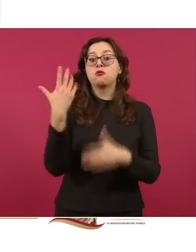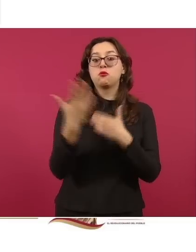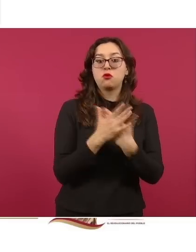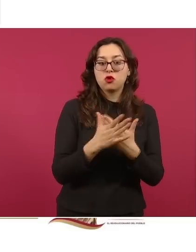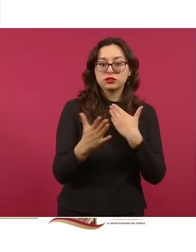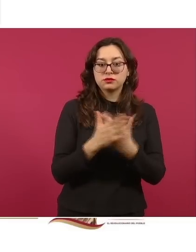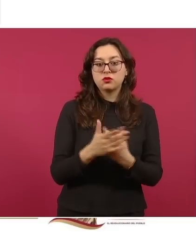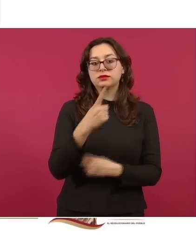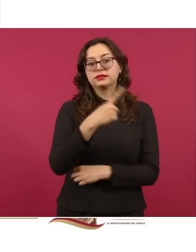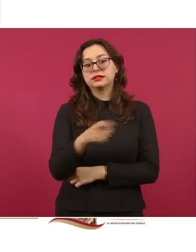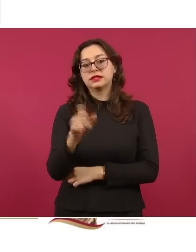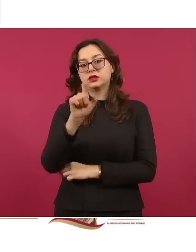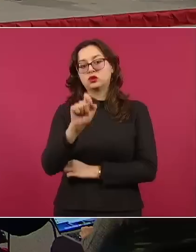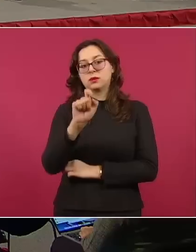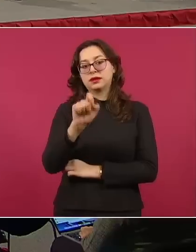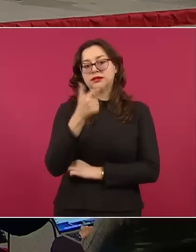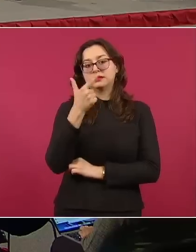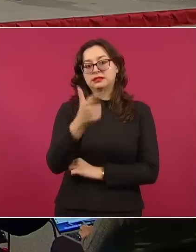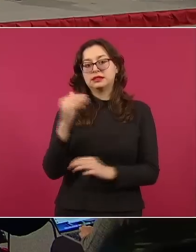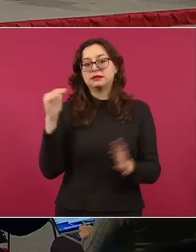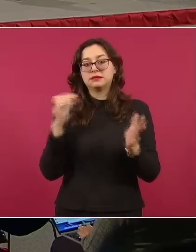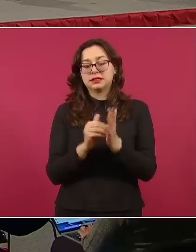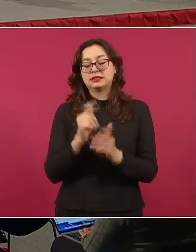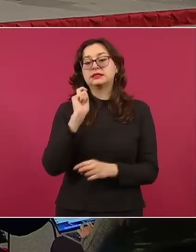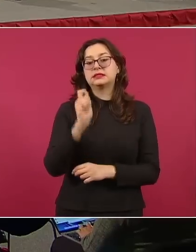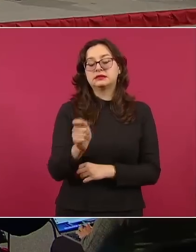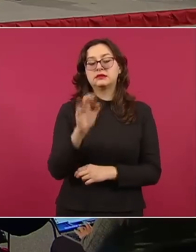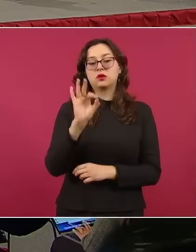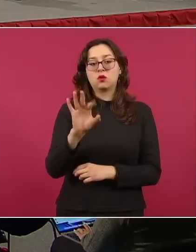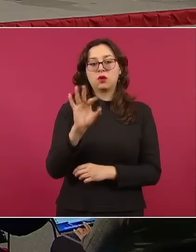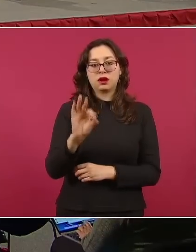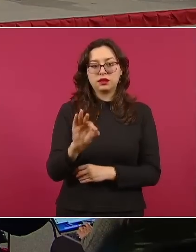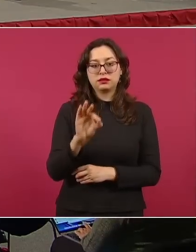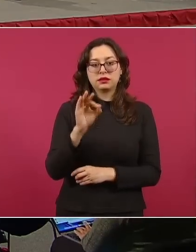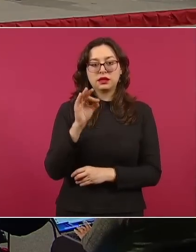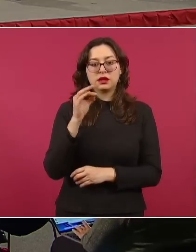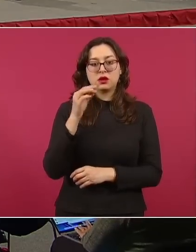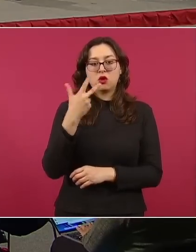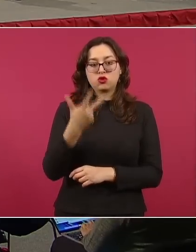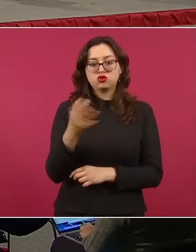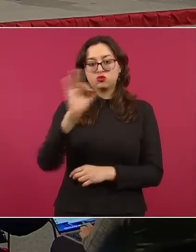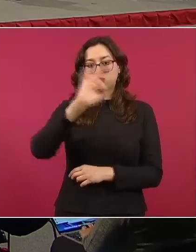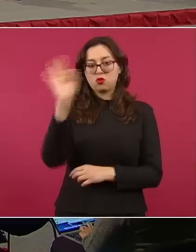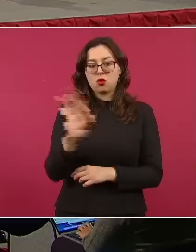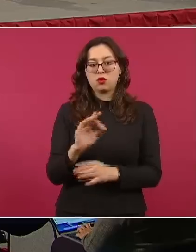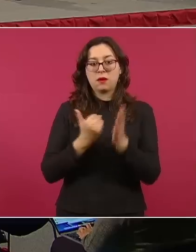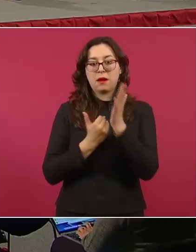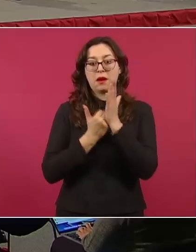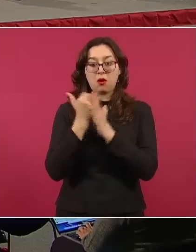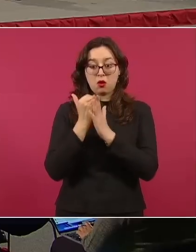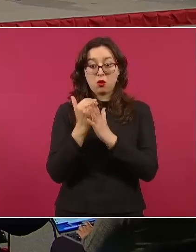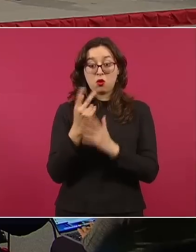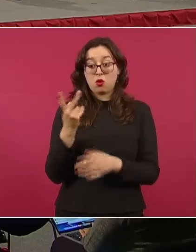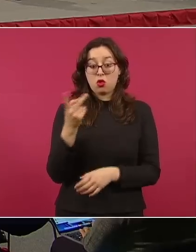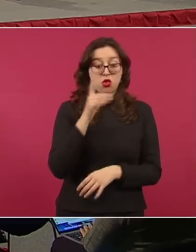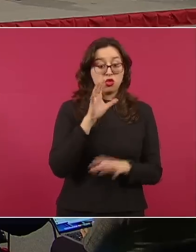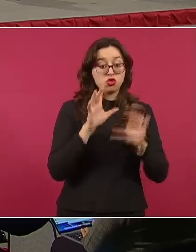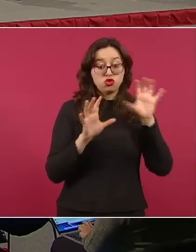un aumento del 48%, para que en su totalidad aumentemos a